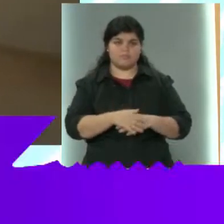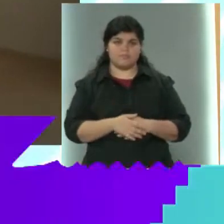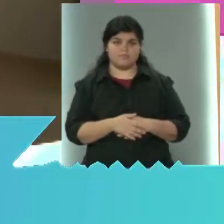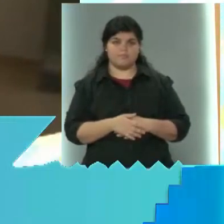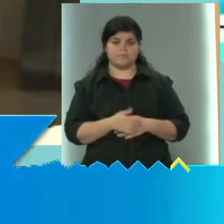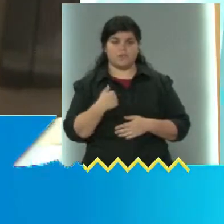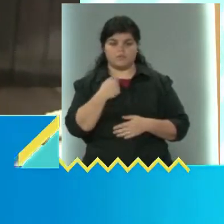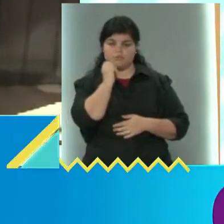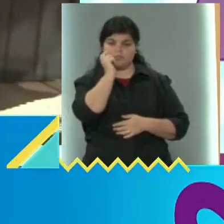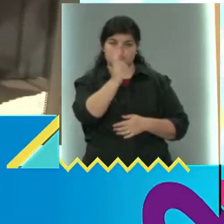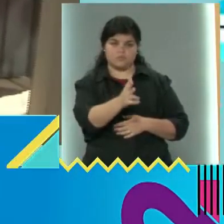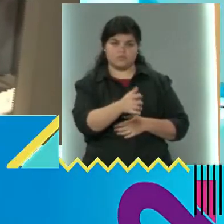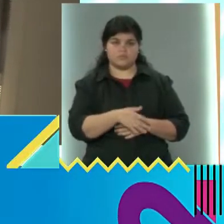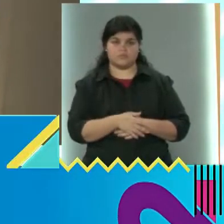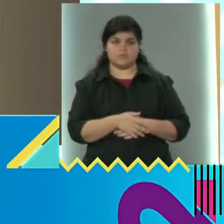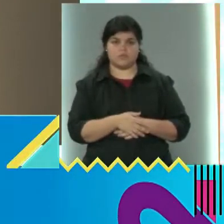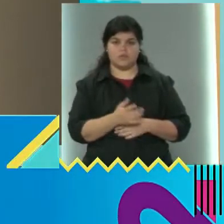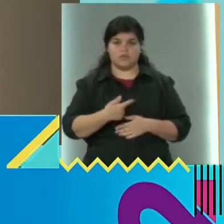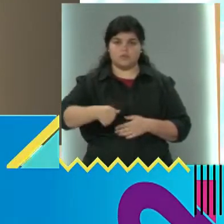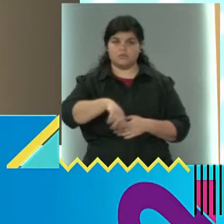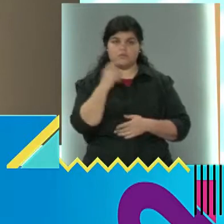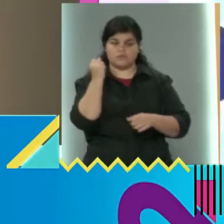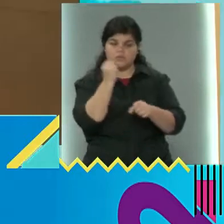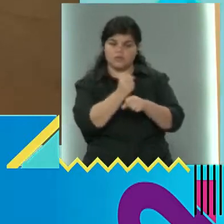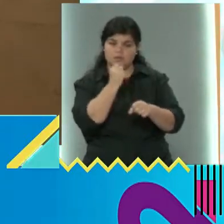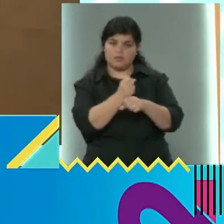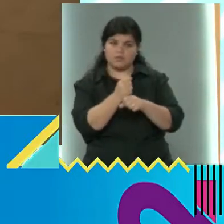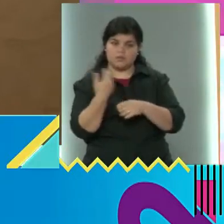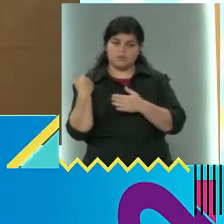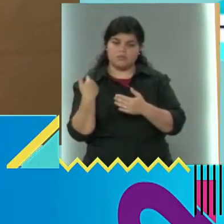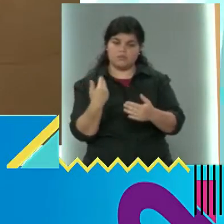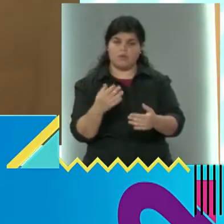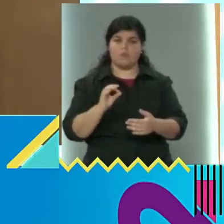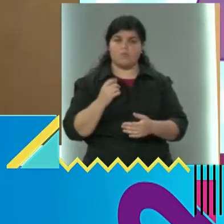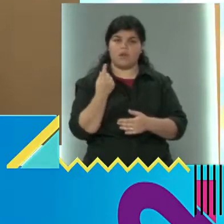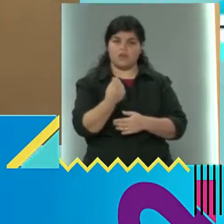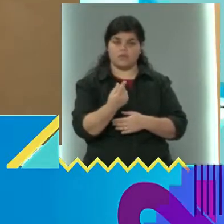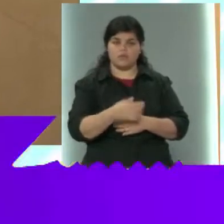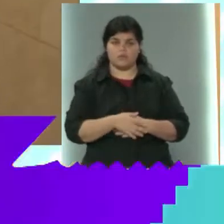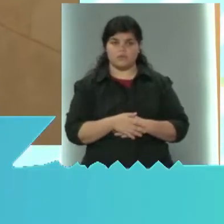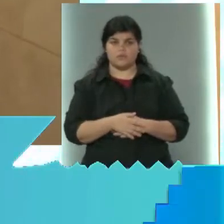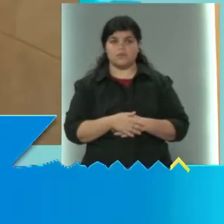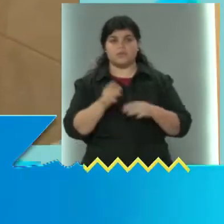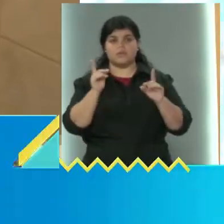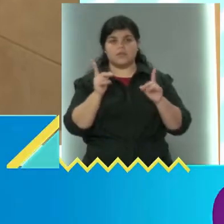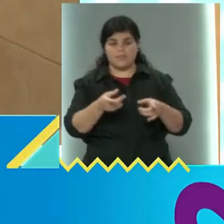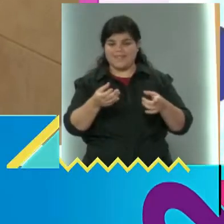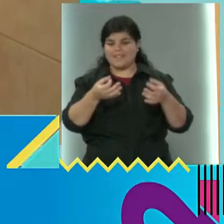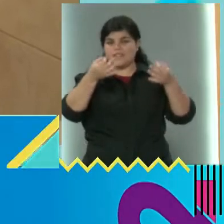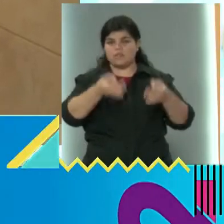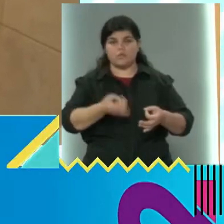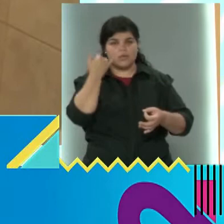comentario. Hemos estado trabajando casi durante un año y se concretó el trabajo esto hace 6